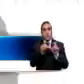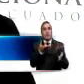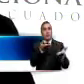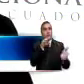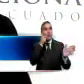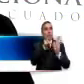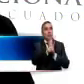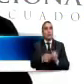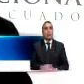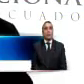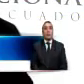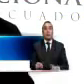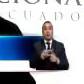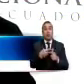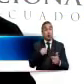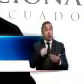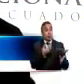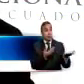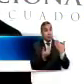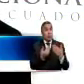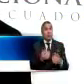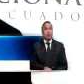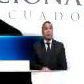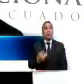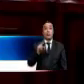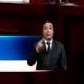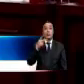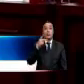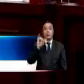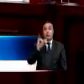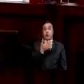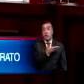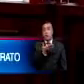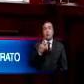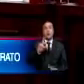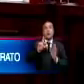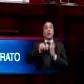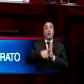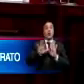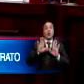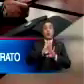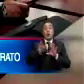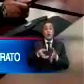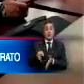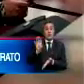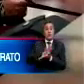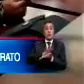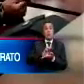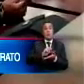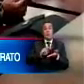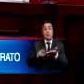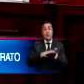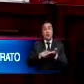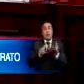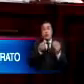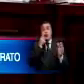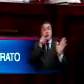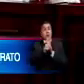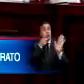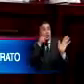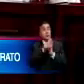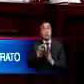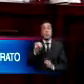la denuncia. Así que señora Llori, duerma con Chucky. Muchas gracias. Solo minutos después y ya con una asamblea llena de denuncias y advertencias, Marlon